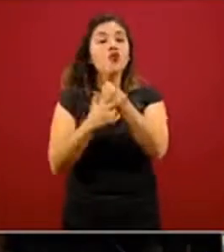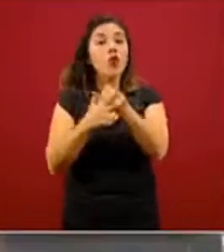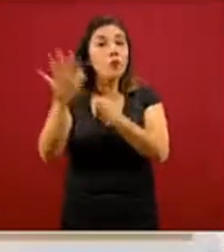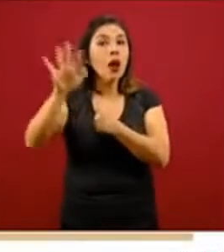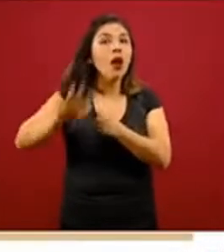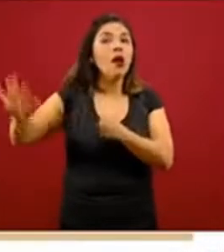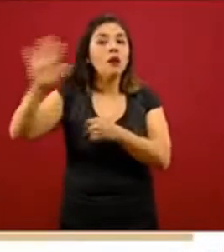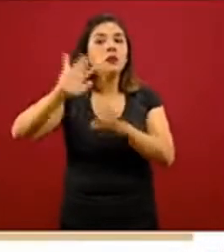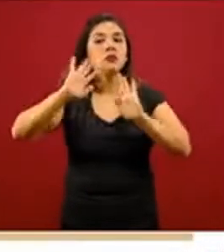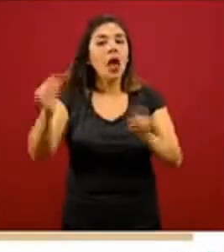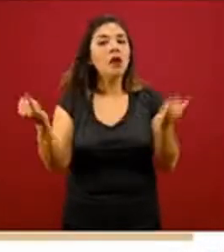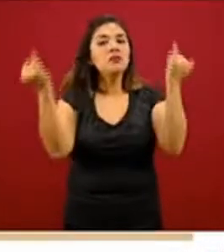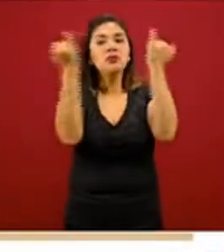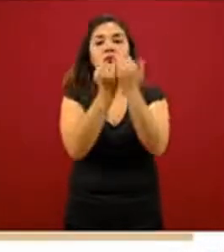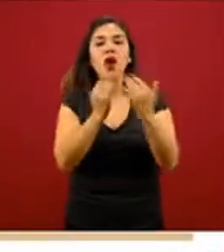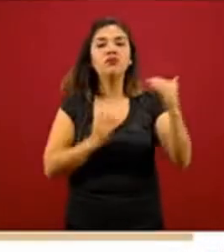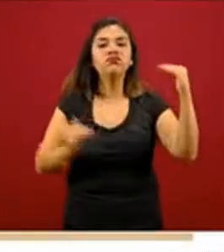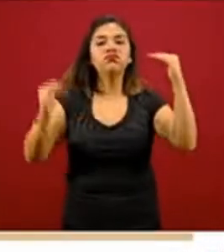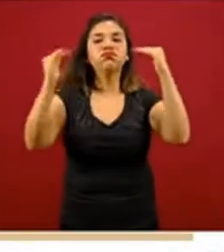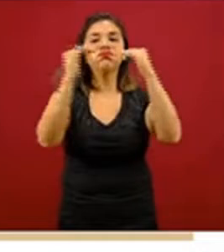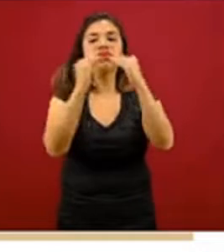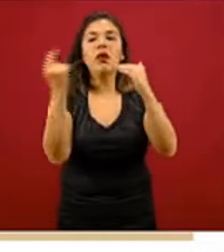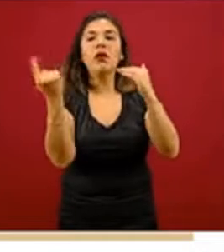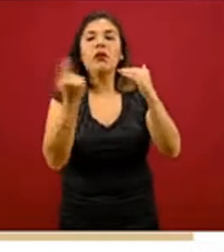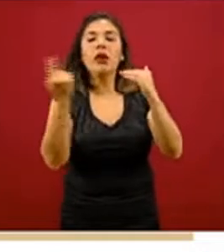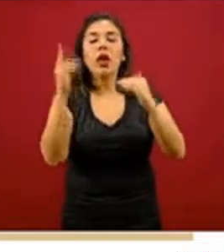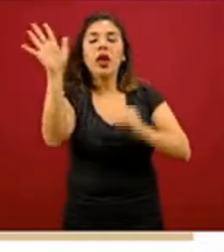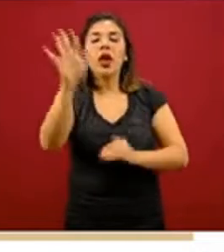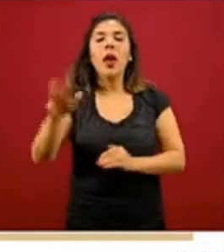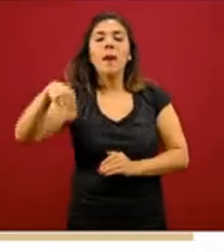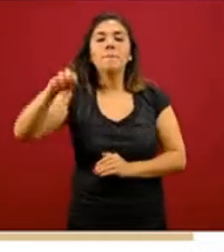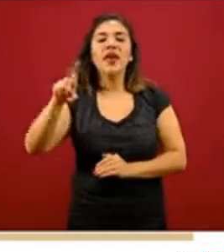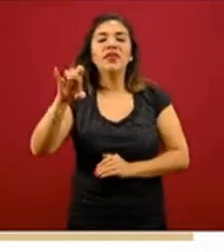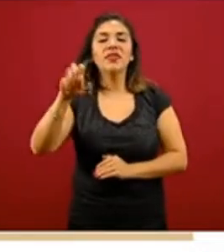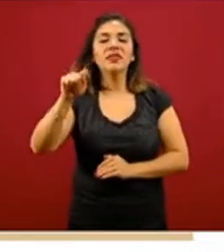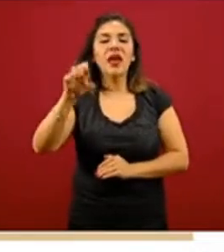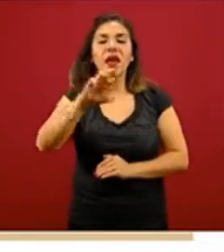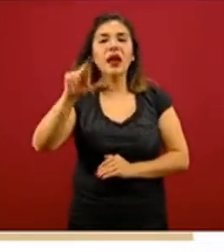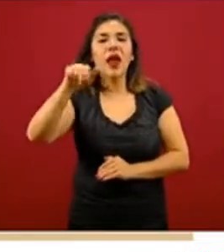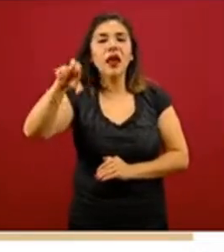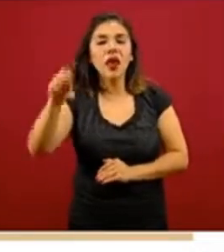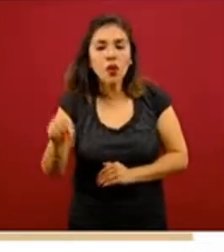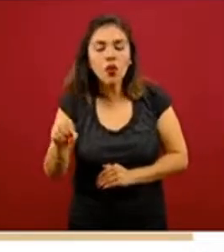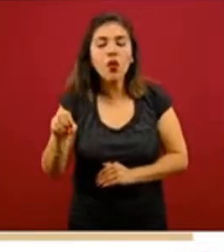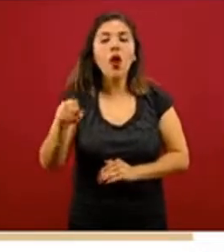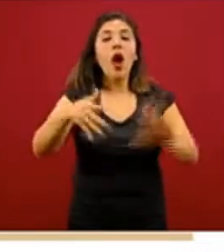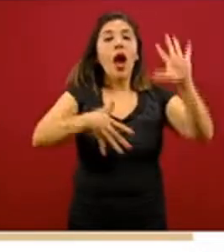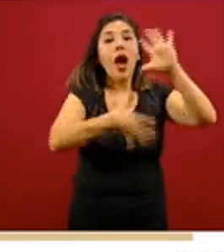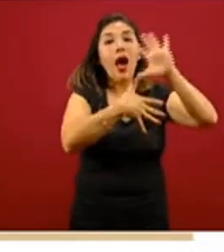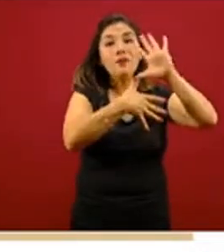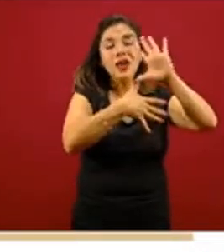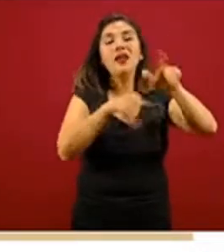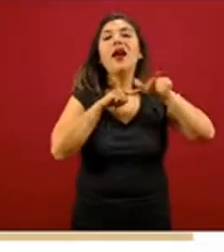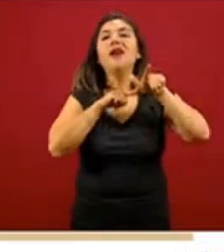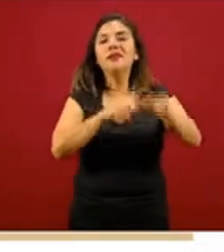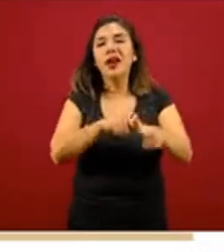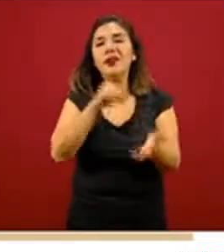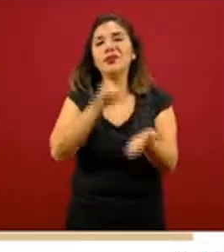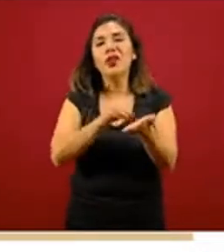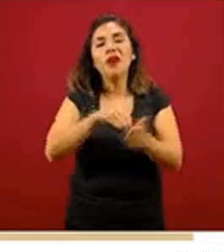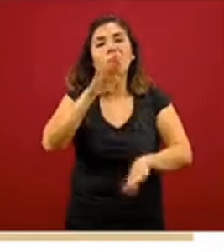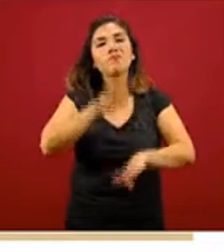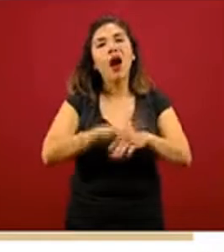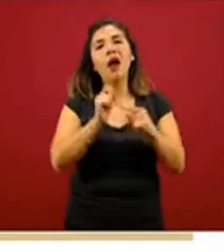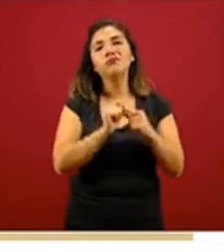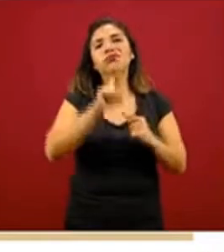ya se igualó en porcentaje a la del Mediterráneo oriental, la región de las Américas mantiene por encima